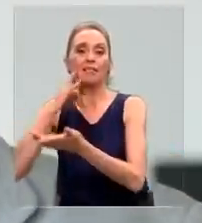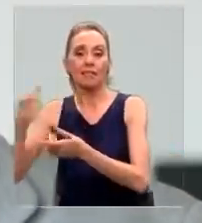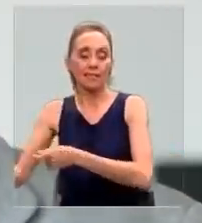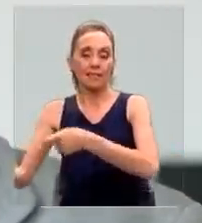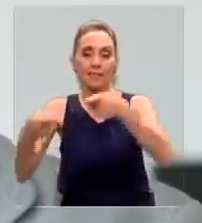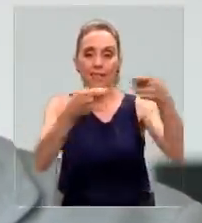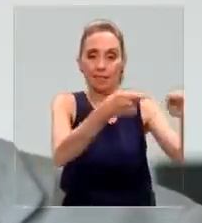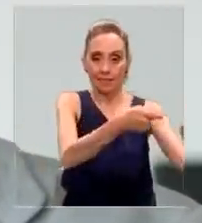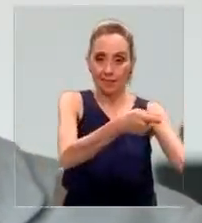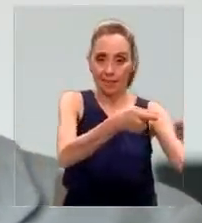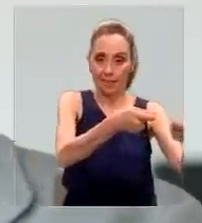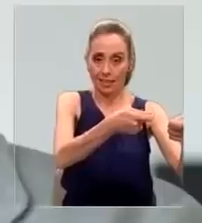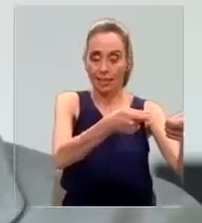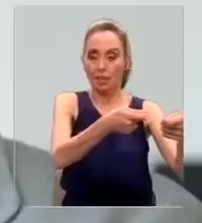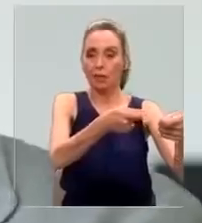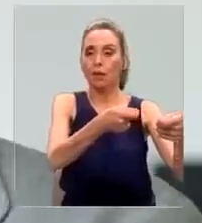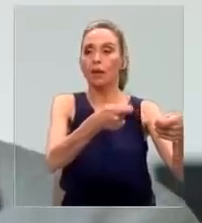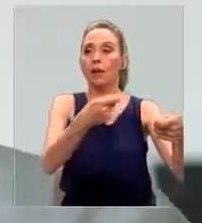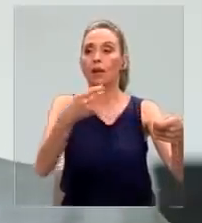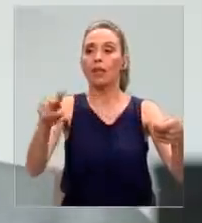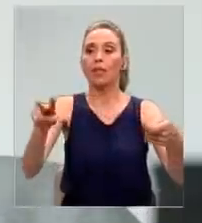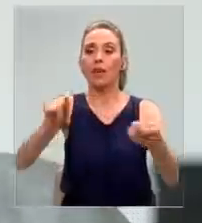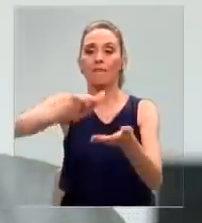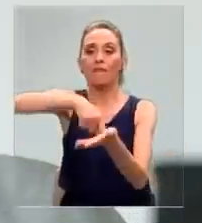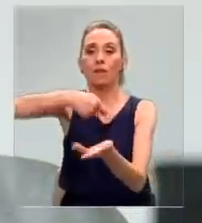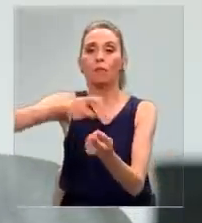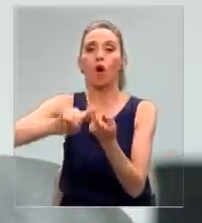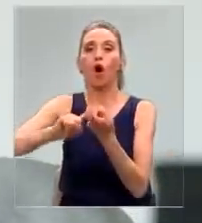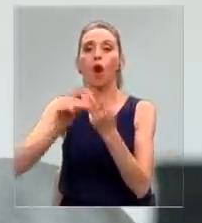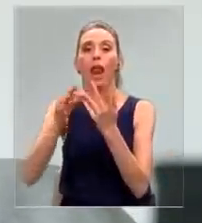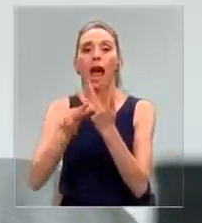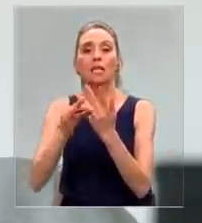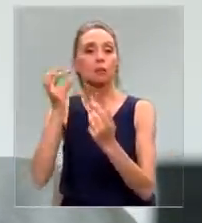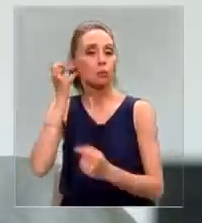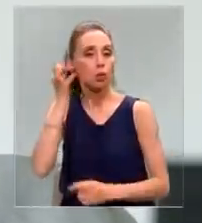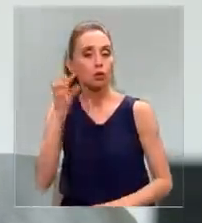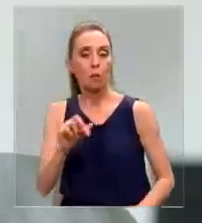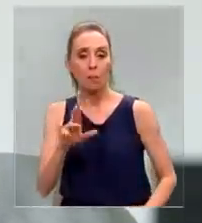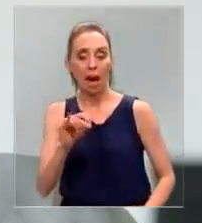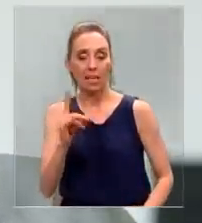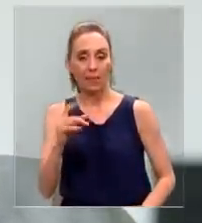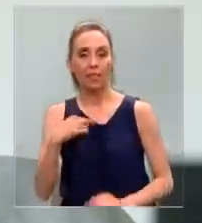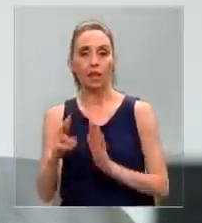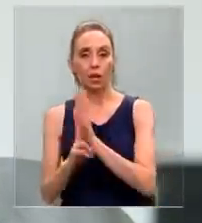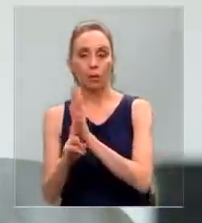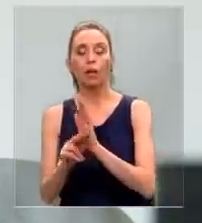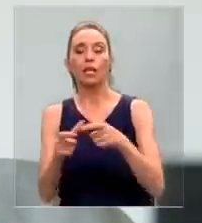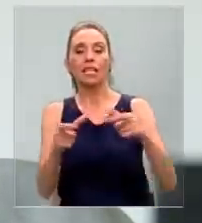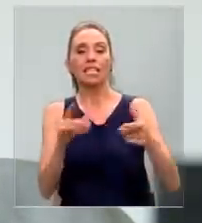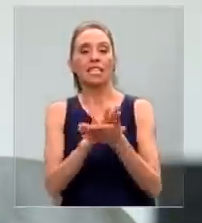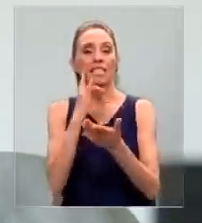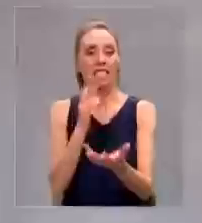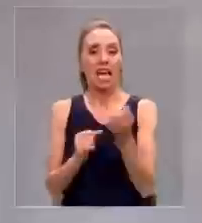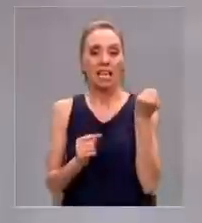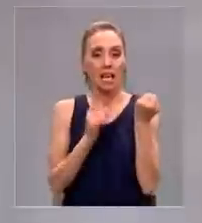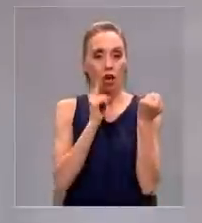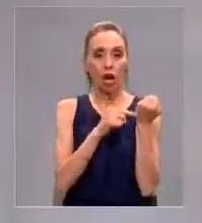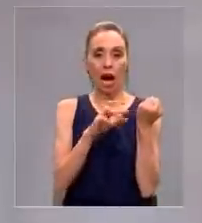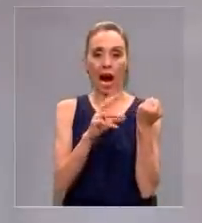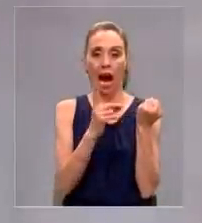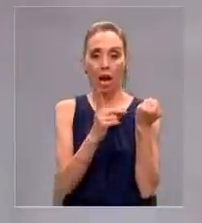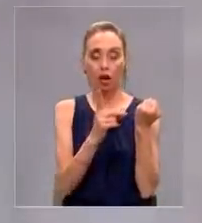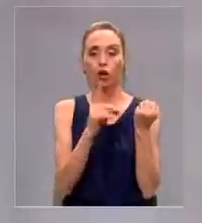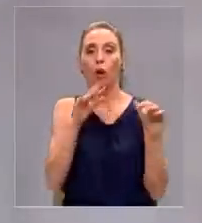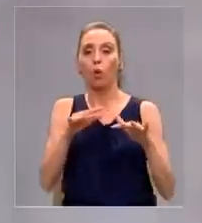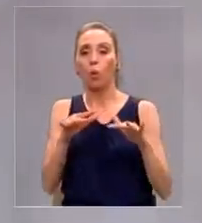En este caso eran cheques de la esposa de mi representado. Pero hoy día esos cheques figuran en poder de Harold Vilches, que lo ocuparon